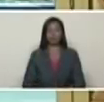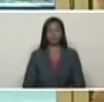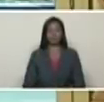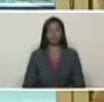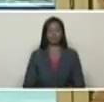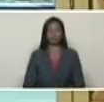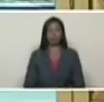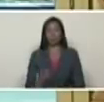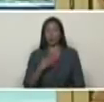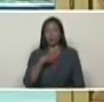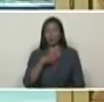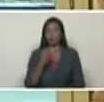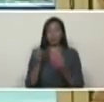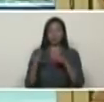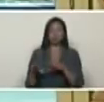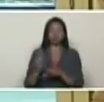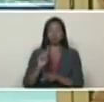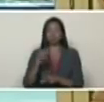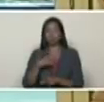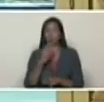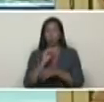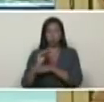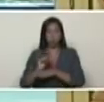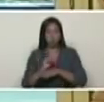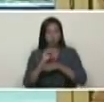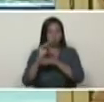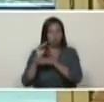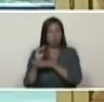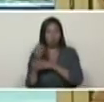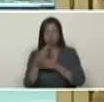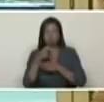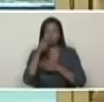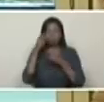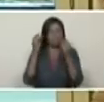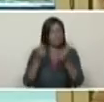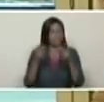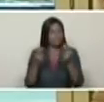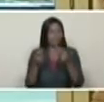No podemos descuidar, pero mira, ni por un segundo.